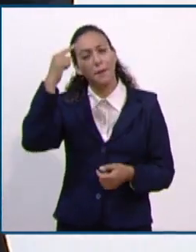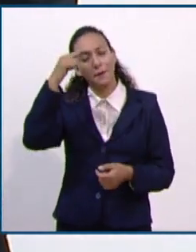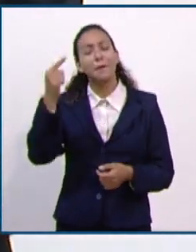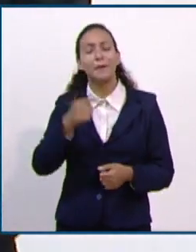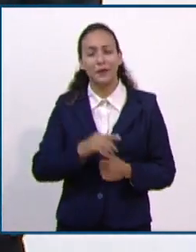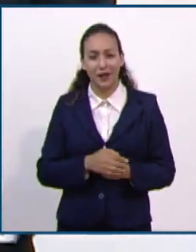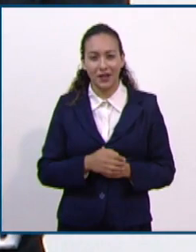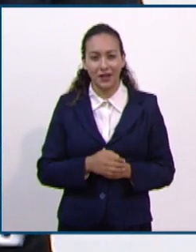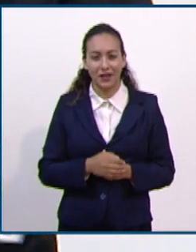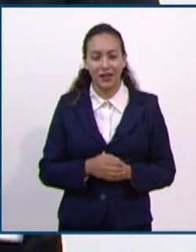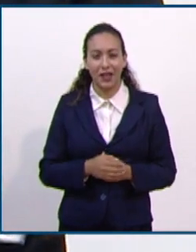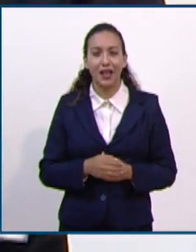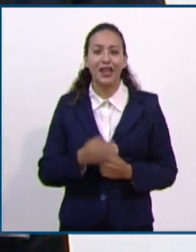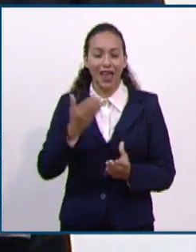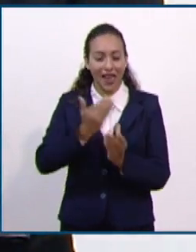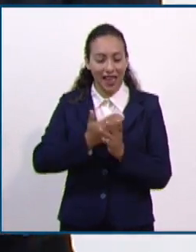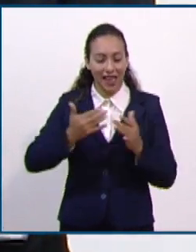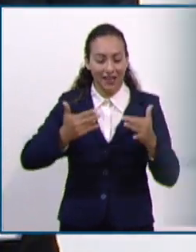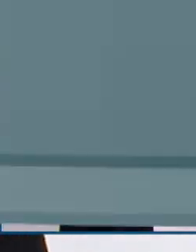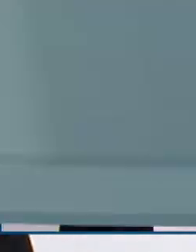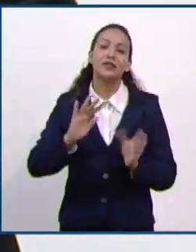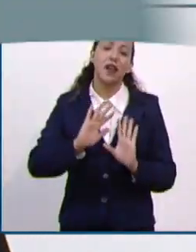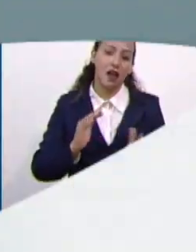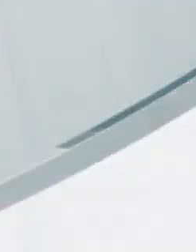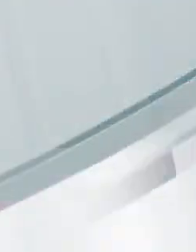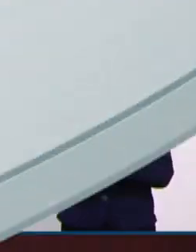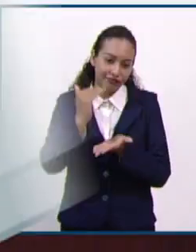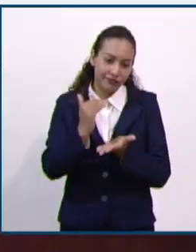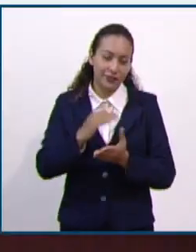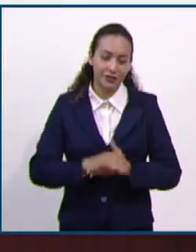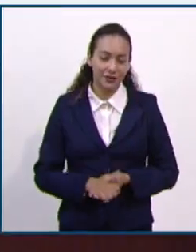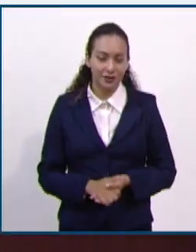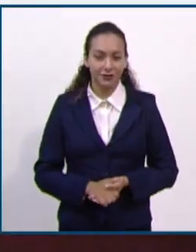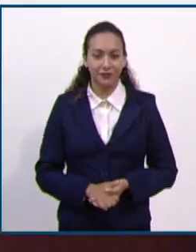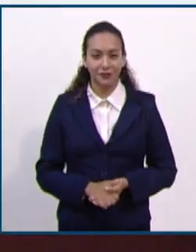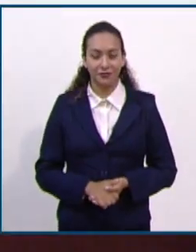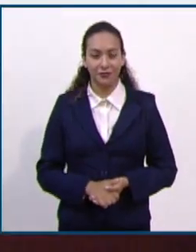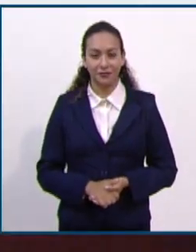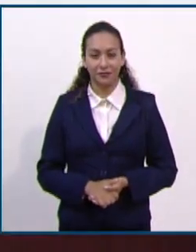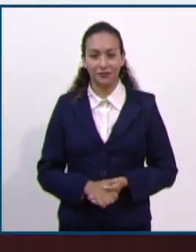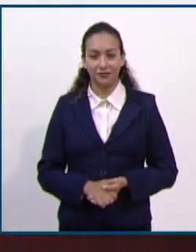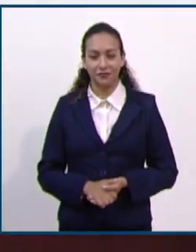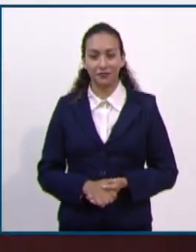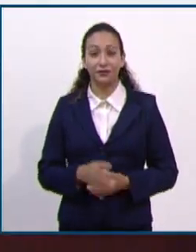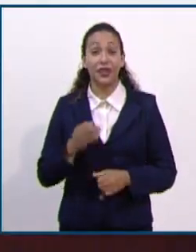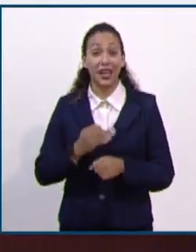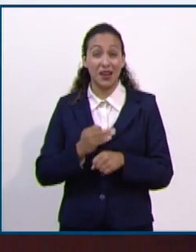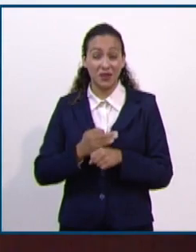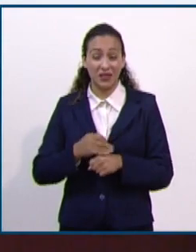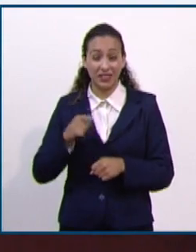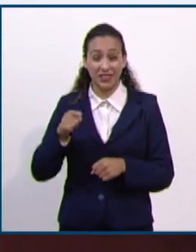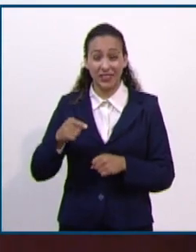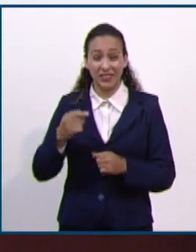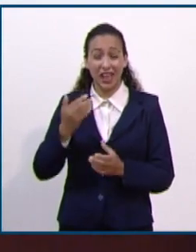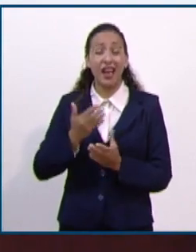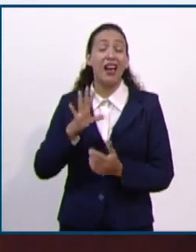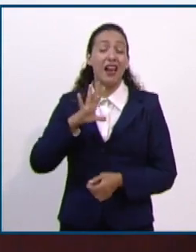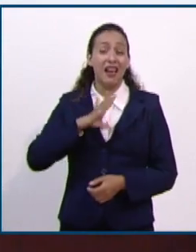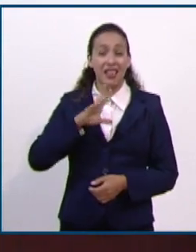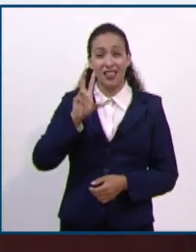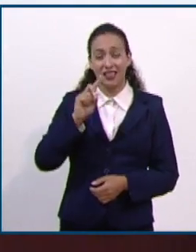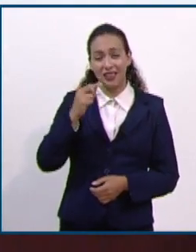disminuir el rezago de expedientes. Porque tenemos una carga aquí de